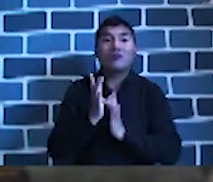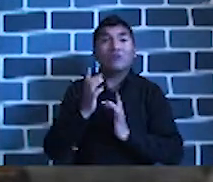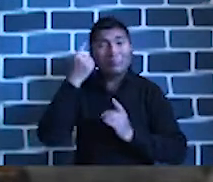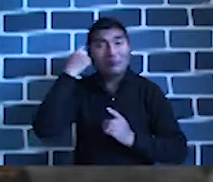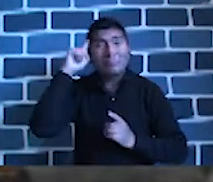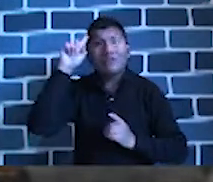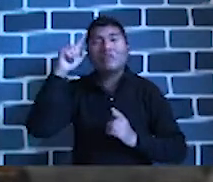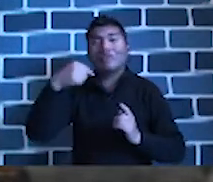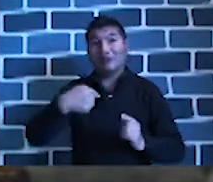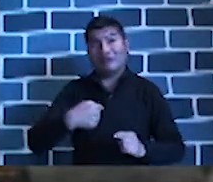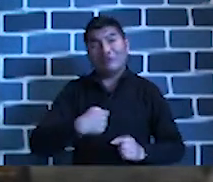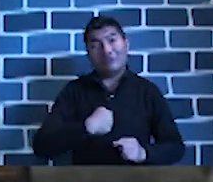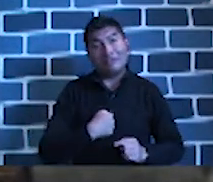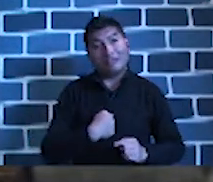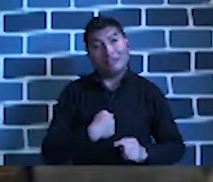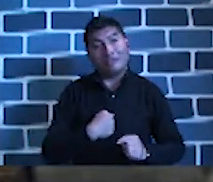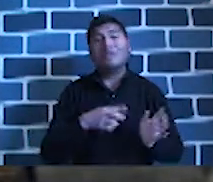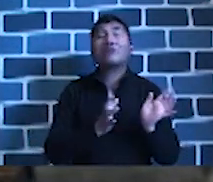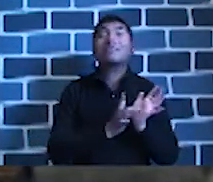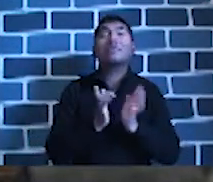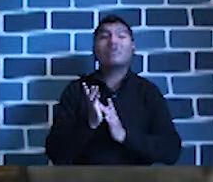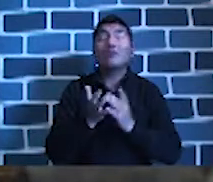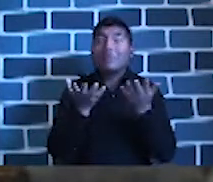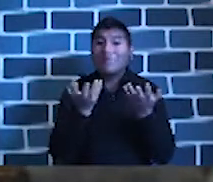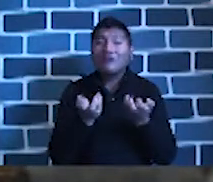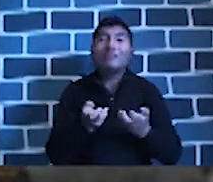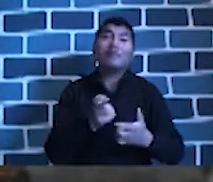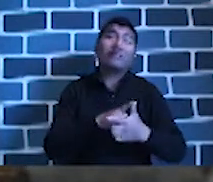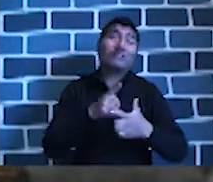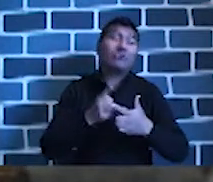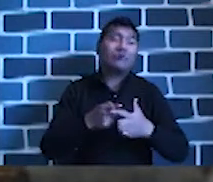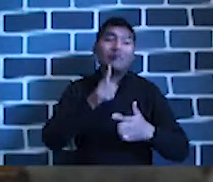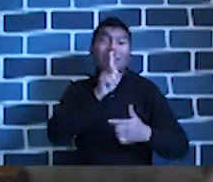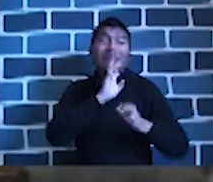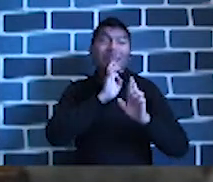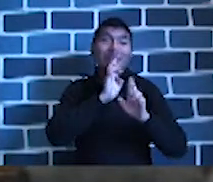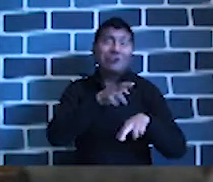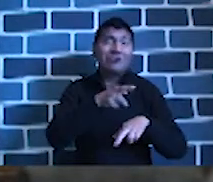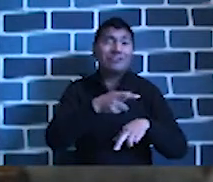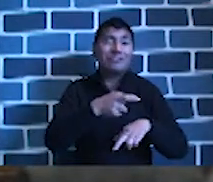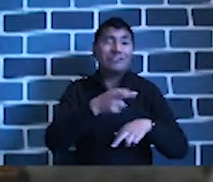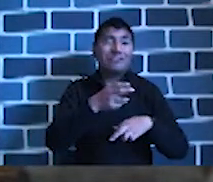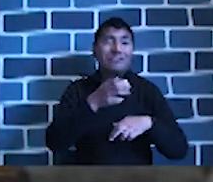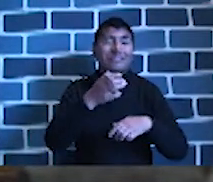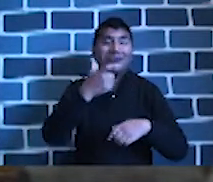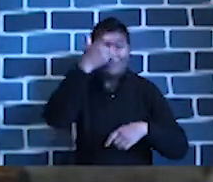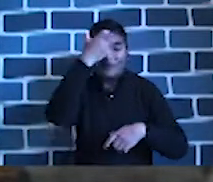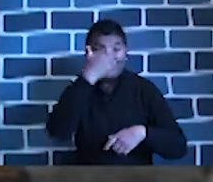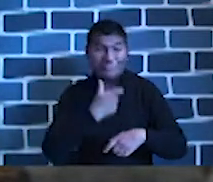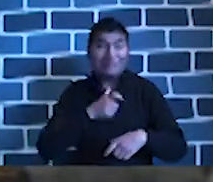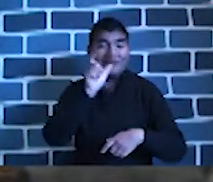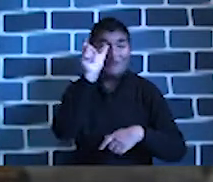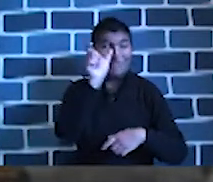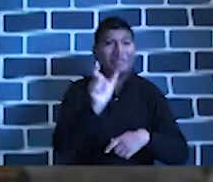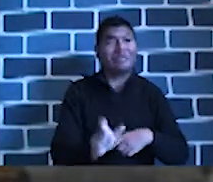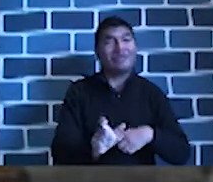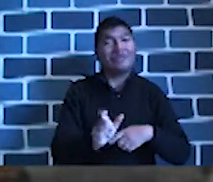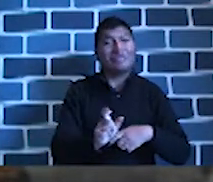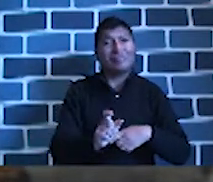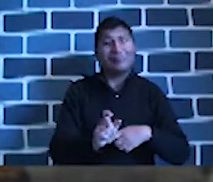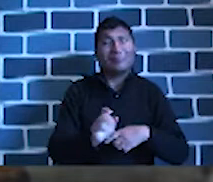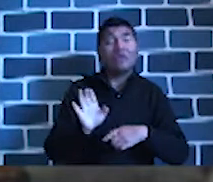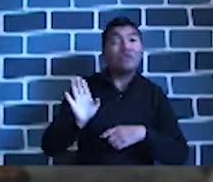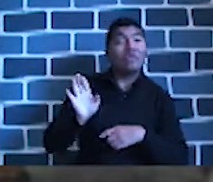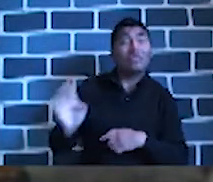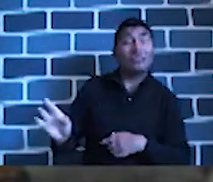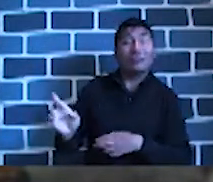mí. Jesús quiere entonces una respuesta muy personal. Y la respuesta de Pedro,